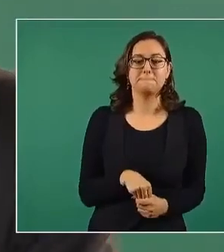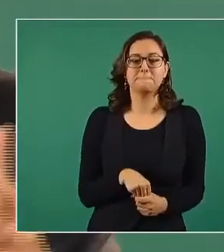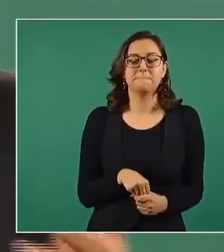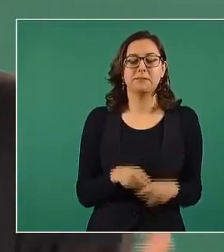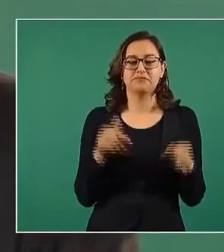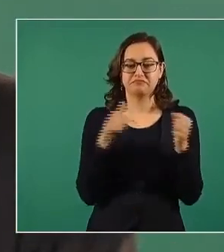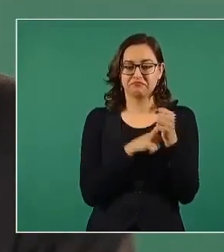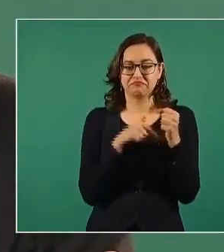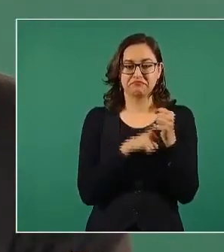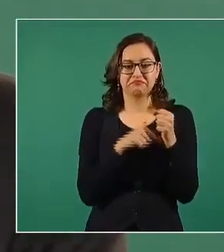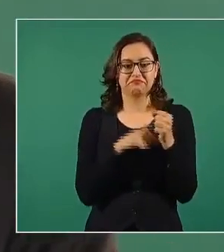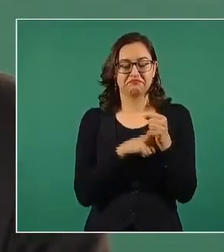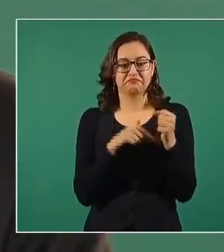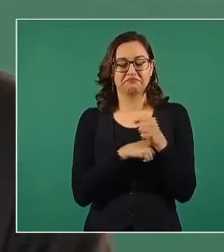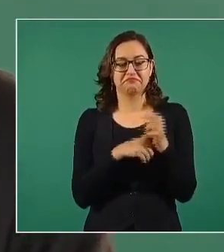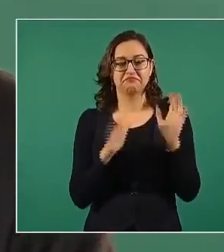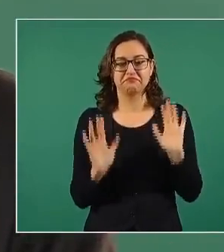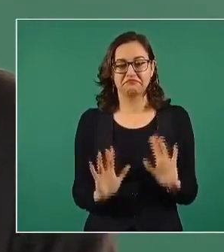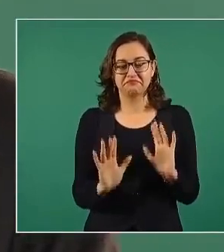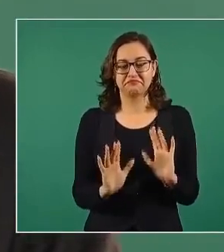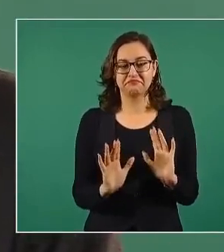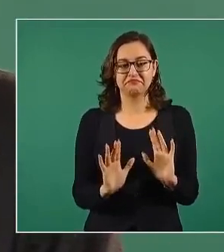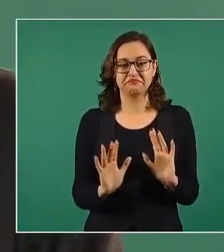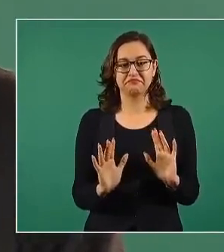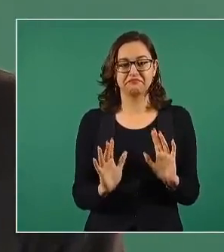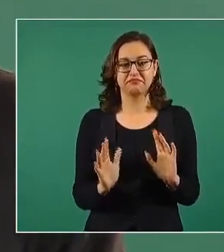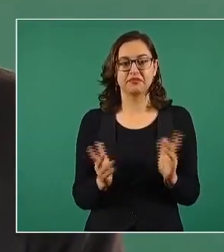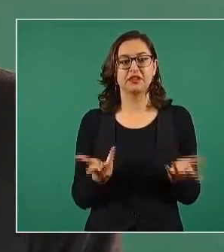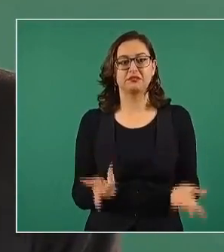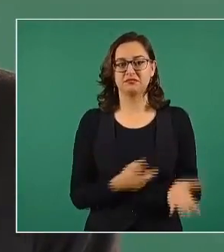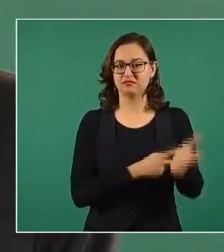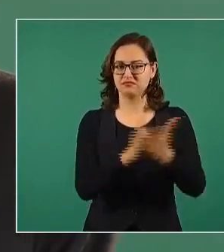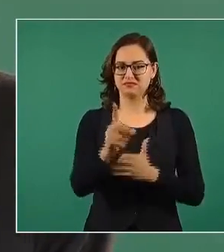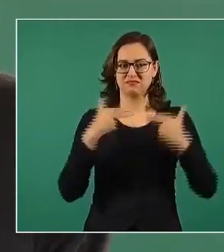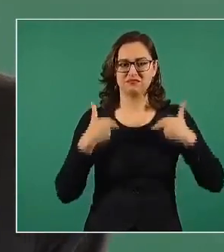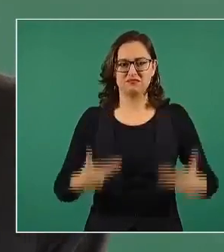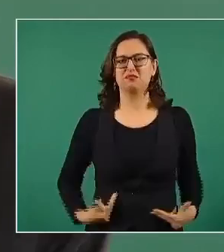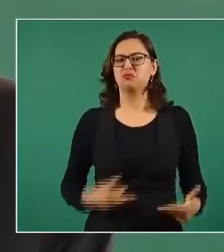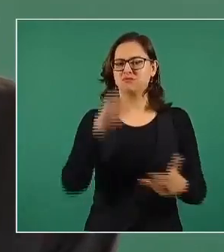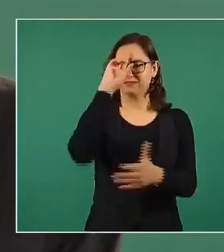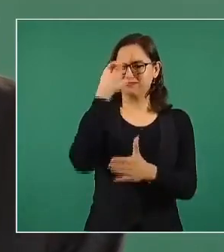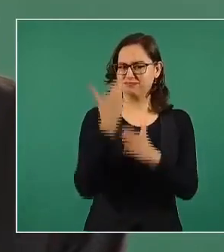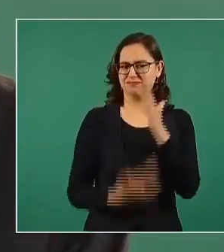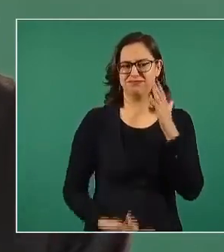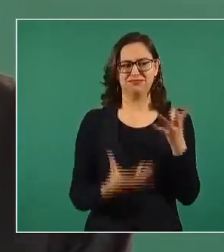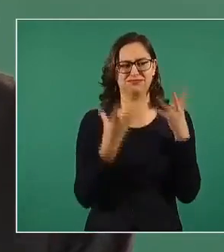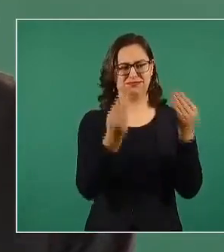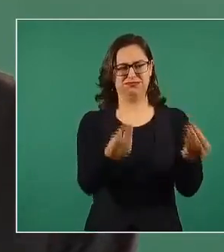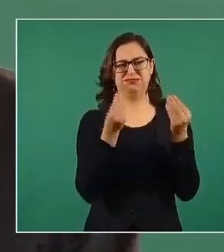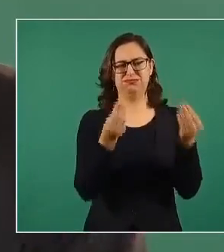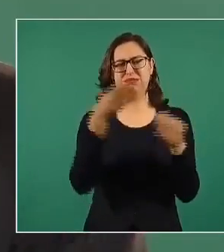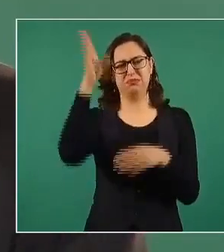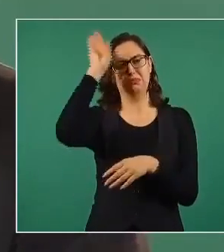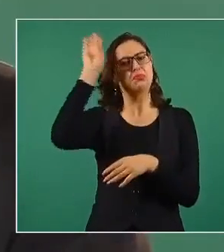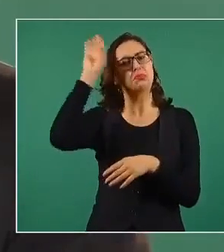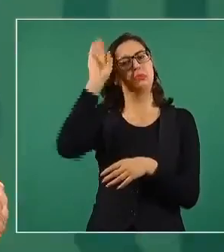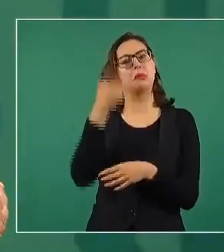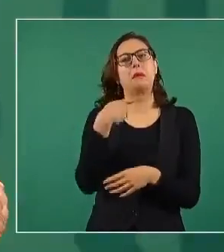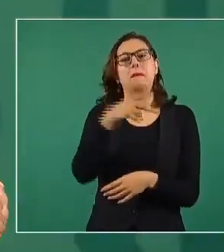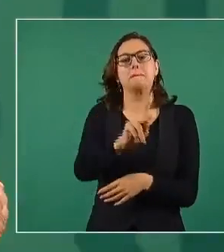todas las barbaridades que se cometieron, violaciones a derechos humanos, pues por